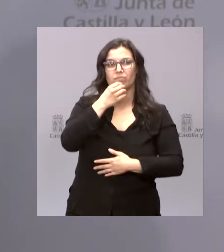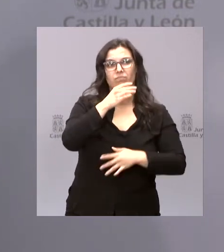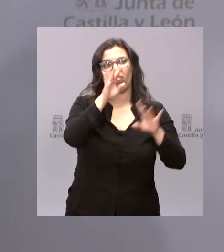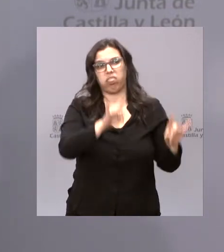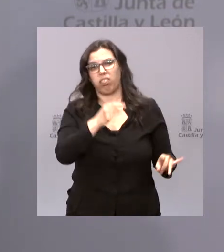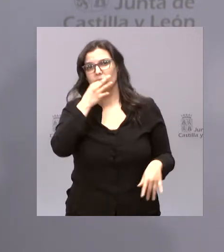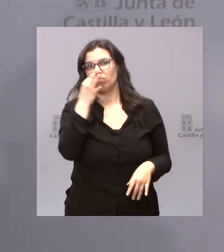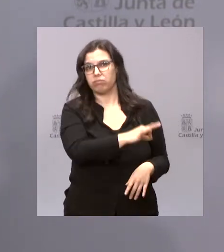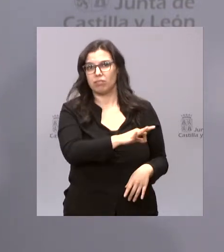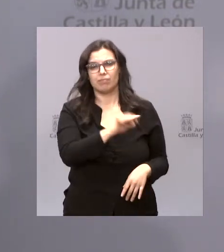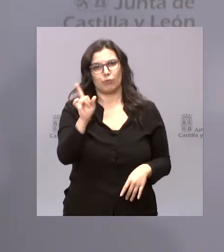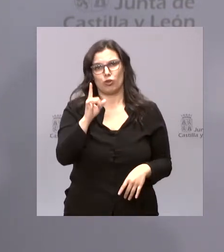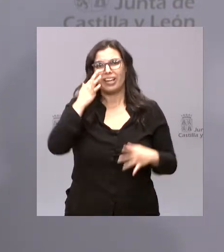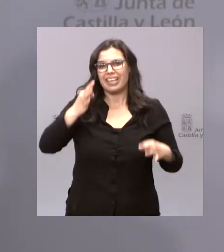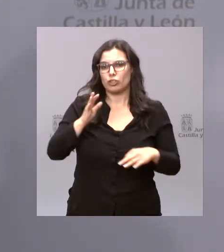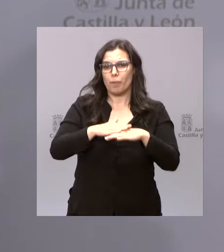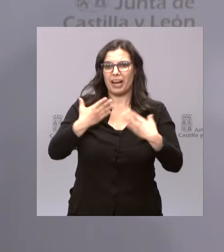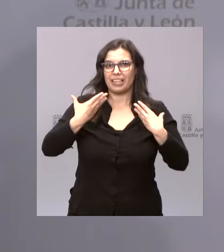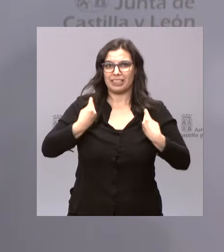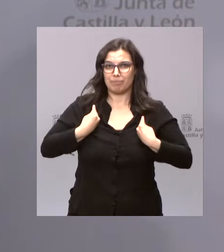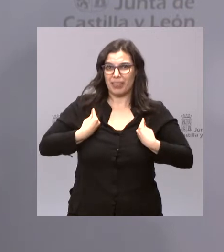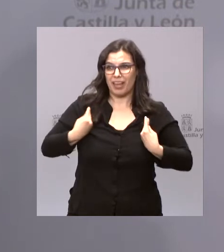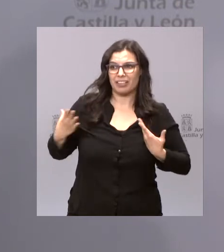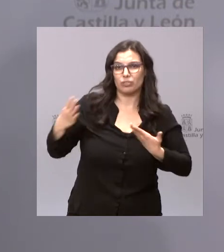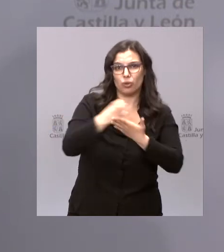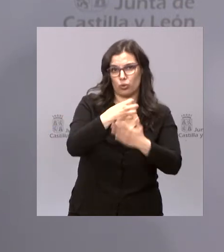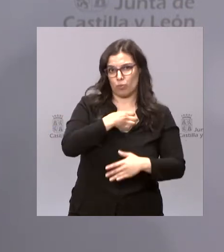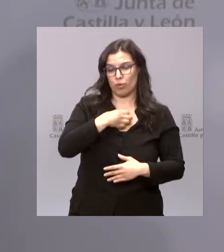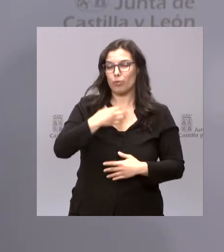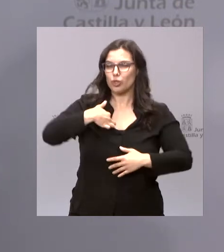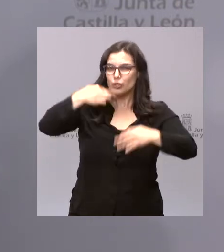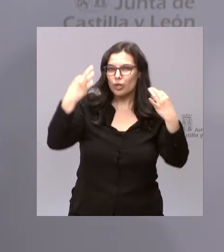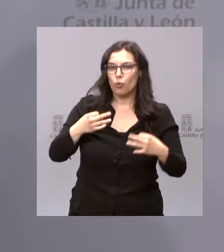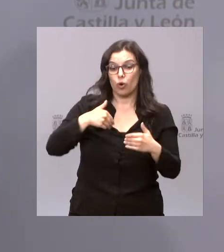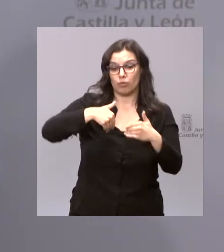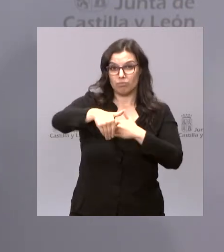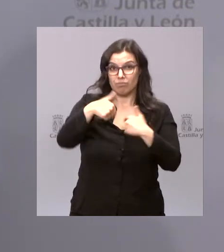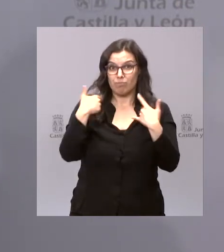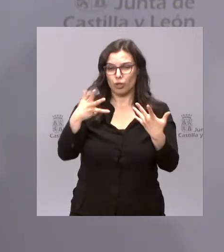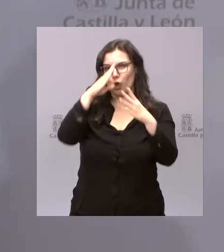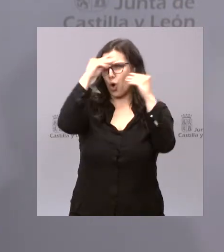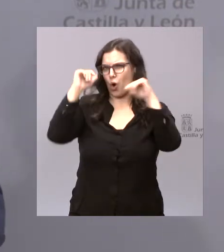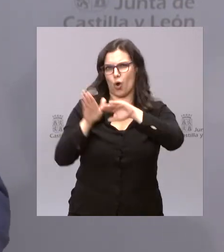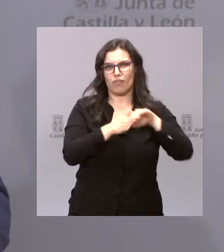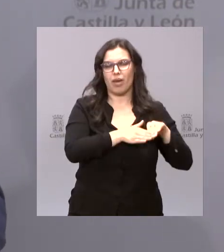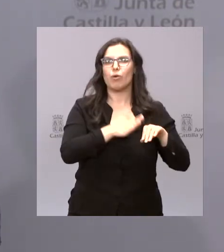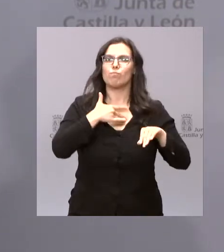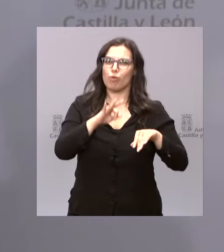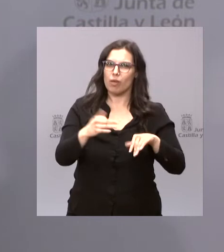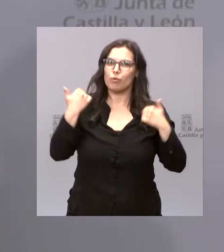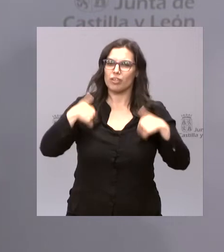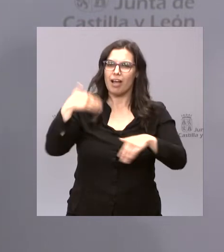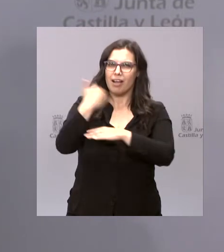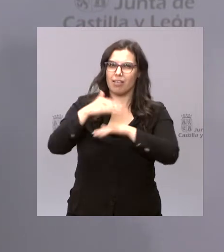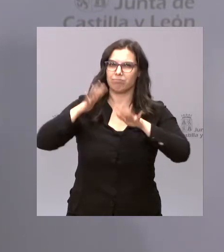salud y la vida de todos. Estoy seguro que pronto esto será un mal sueño y podremos volver a las